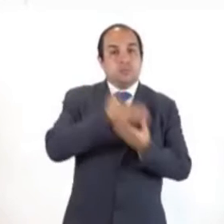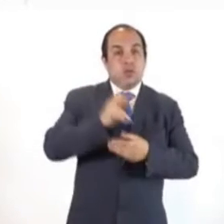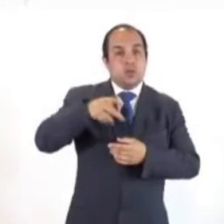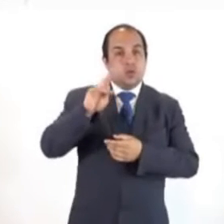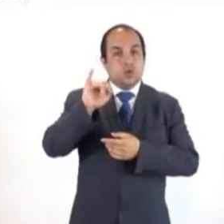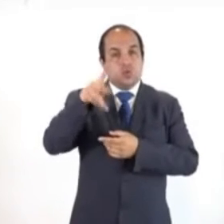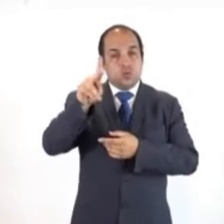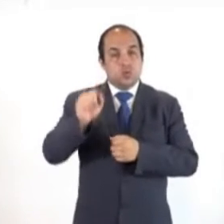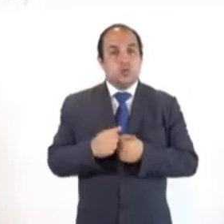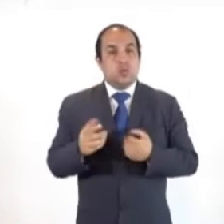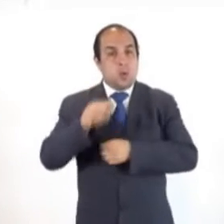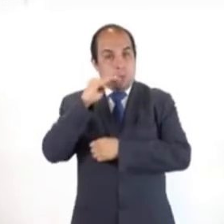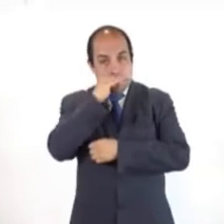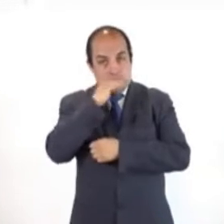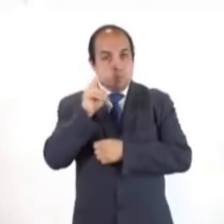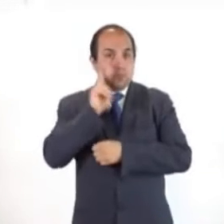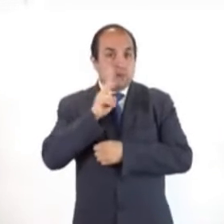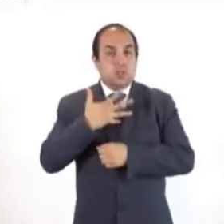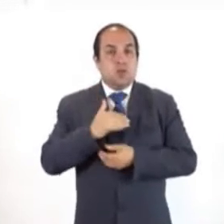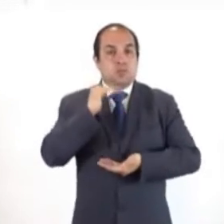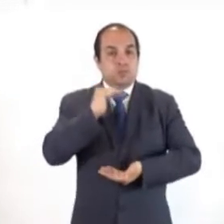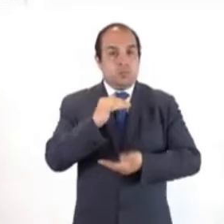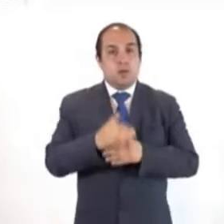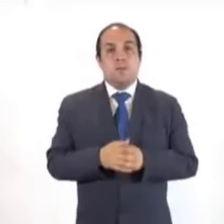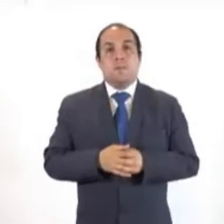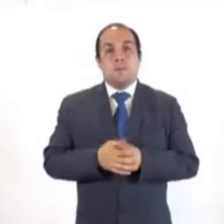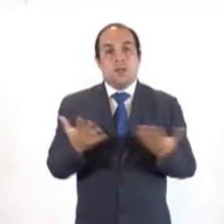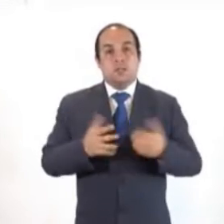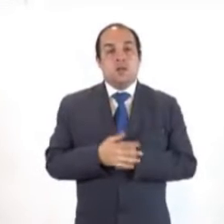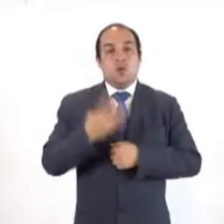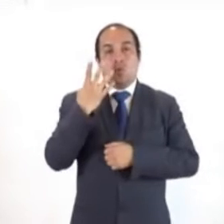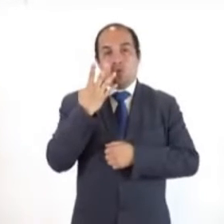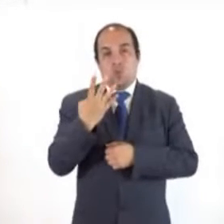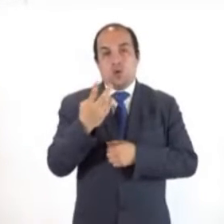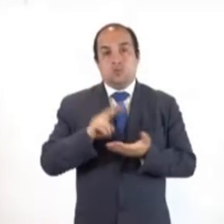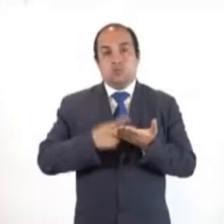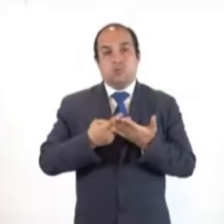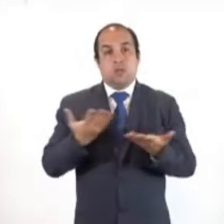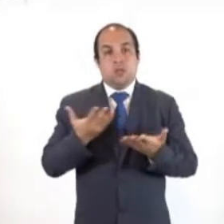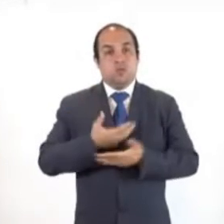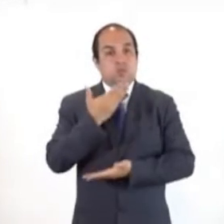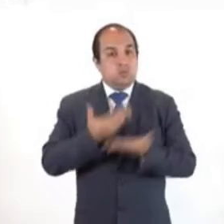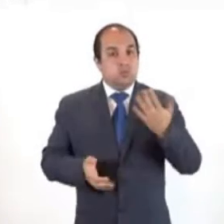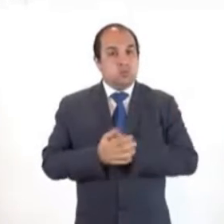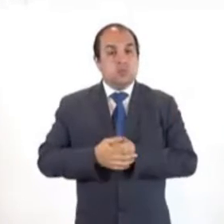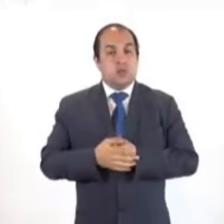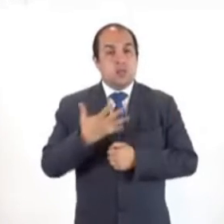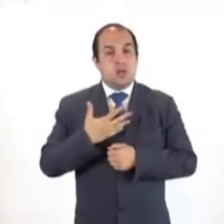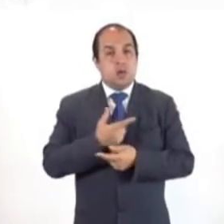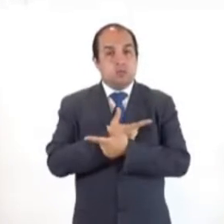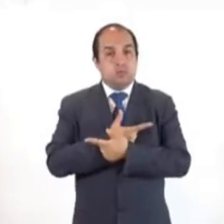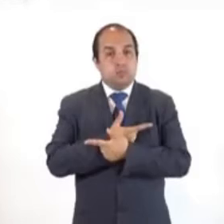nuestros kioscos. Son gratuitas las pruebas, tenemos una capacidad muy amplia para hacer cerca de 4 veces las pruebas que estamos haciendo hoy y están totalmente a la disponibilidad de